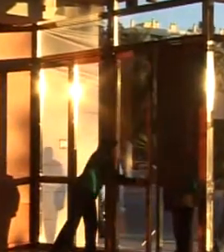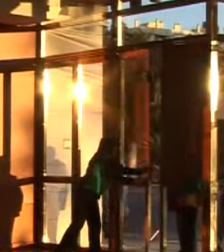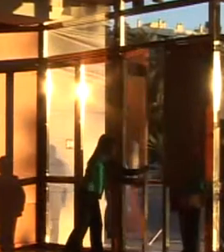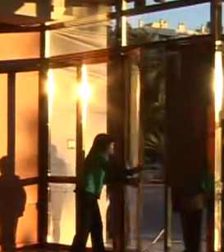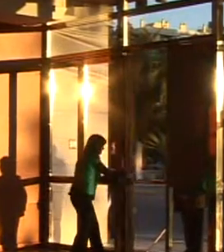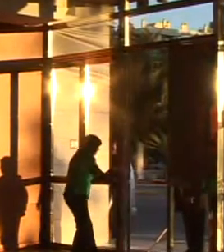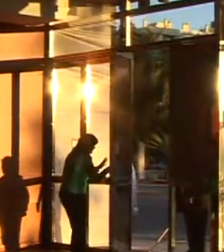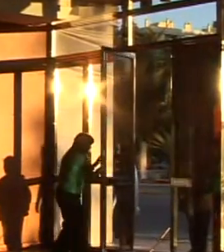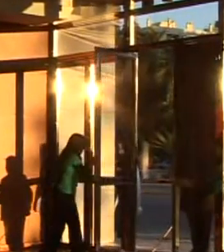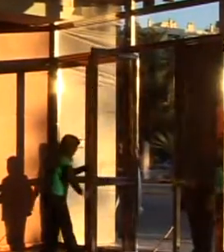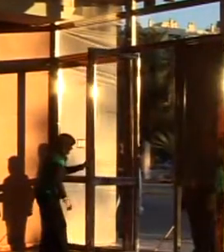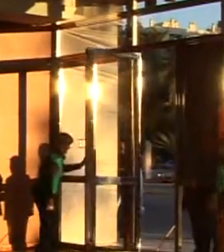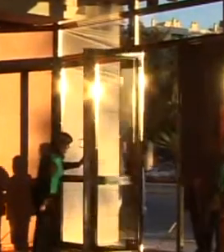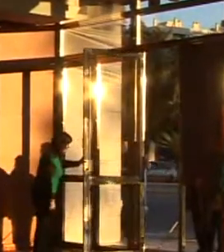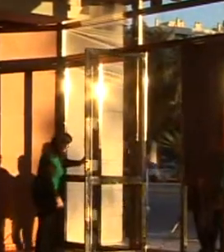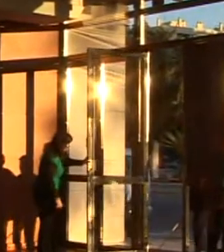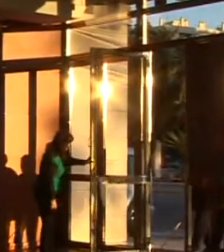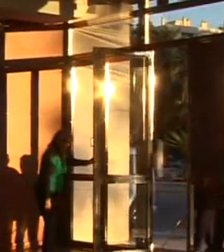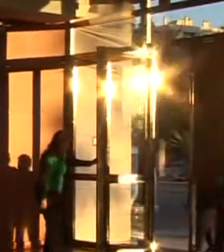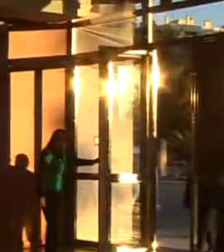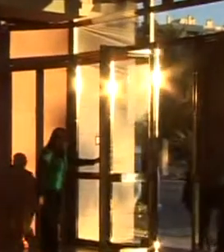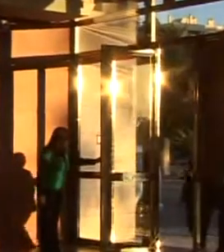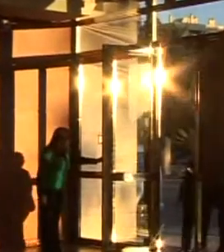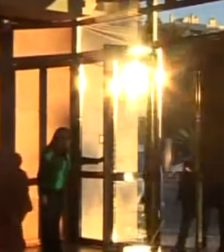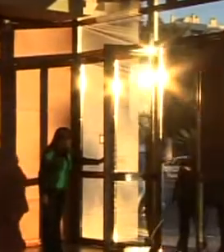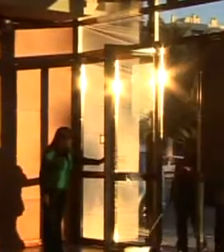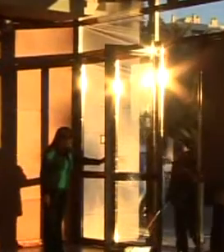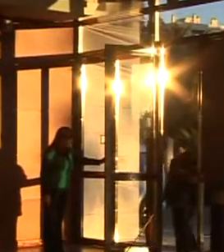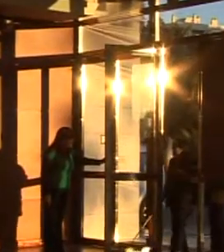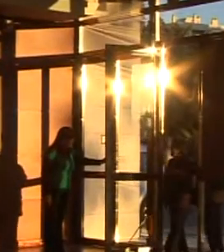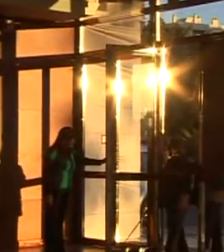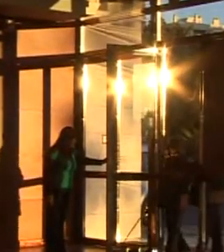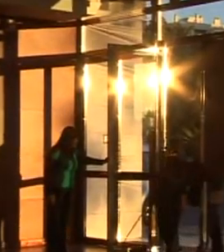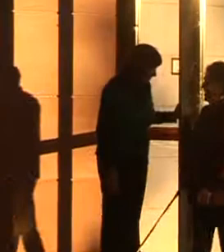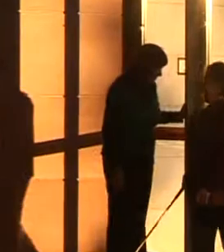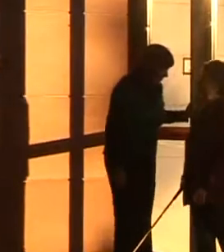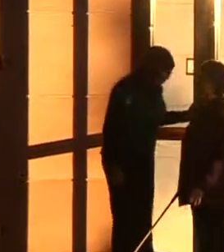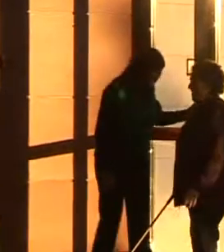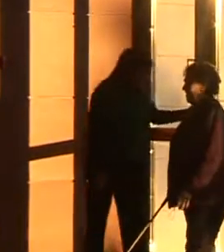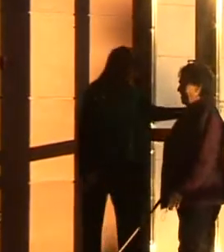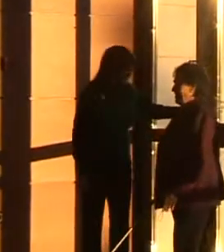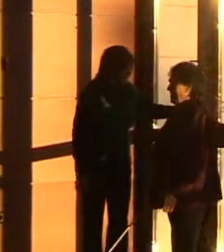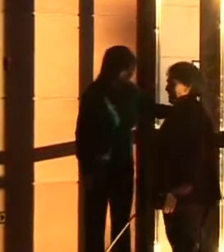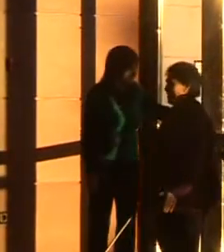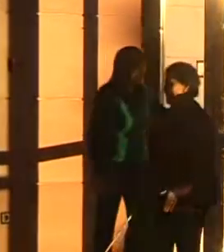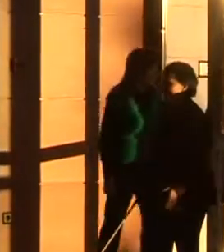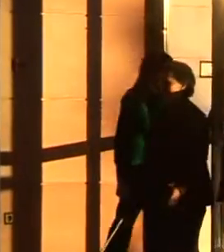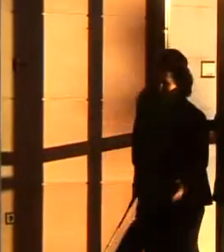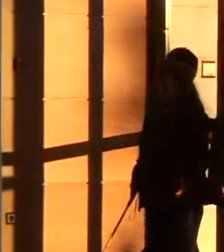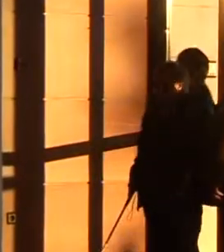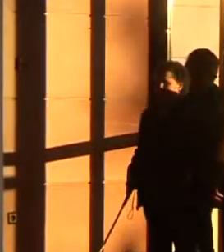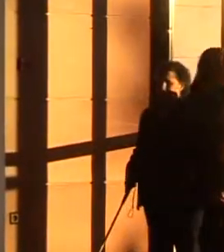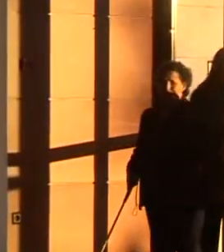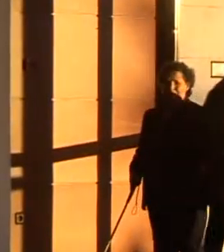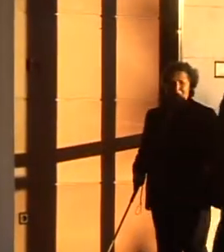que tenemos aquí a todo tipo de colectivos, de visitantes que vengan a vernos, y dentro de ese colectivo pues también enseño el